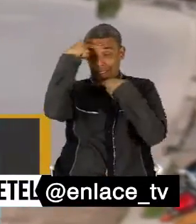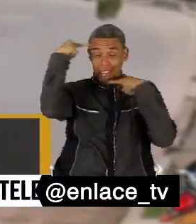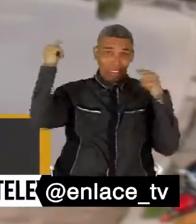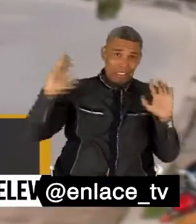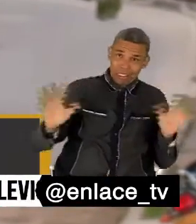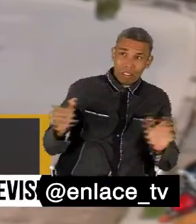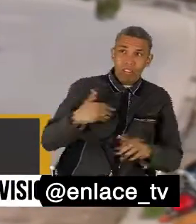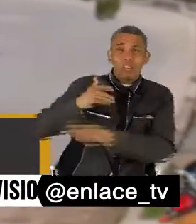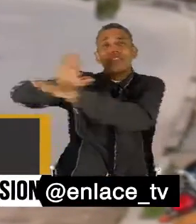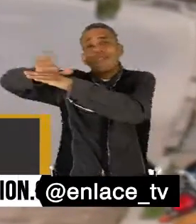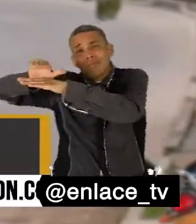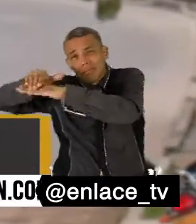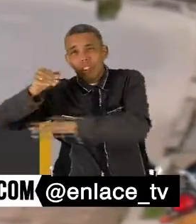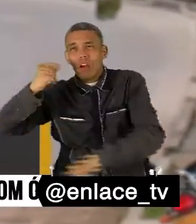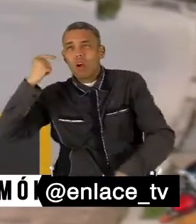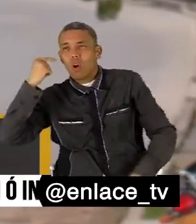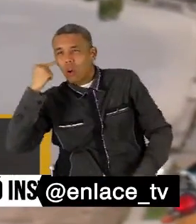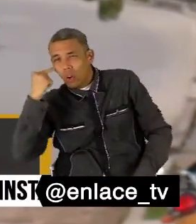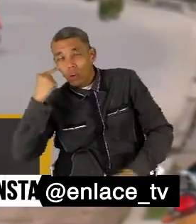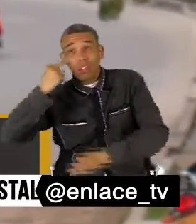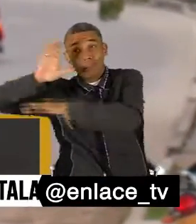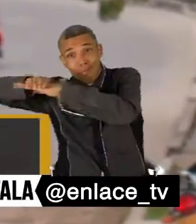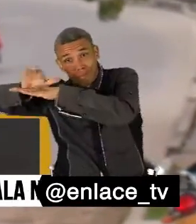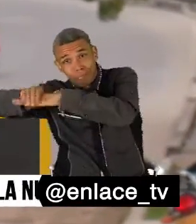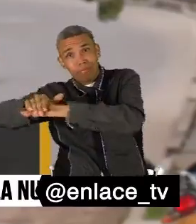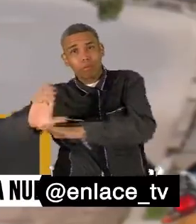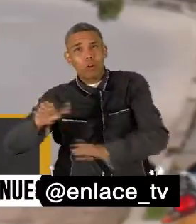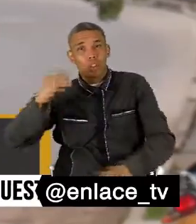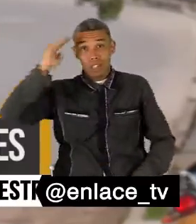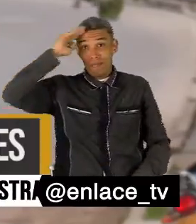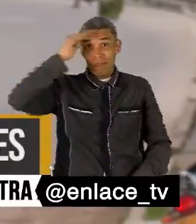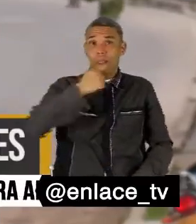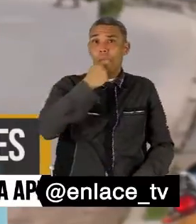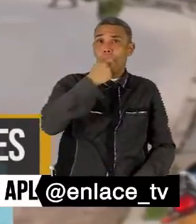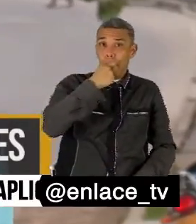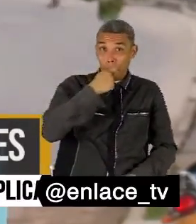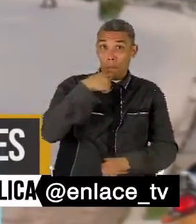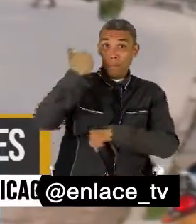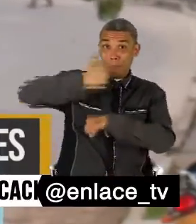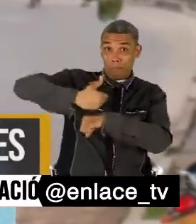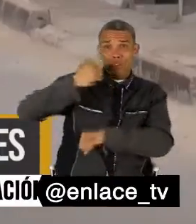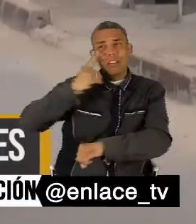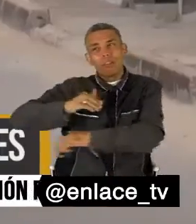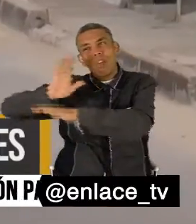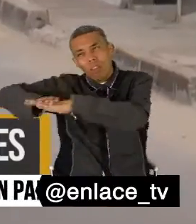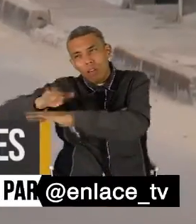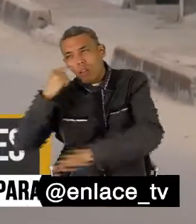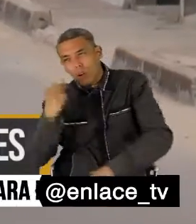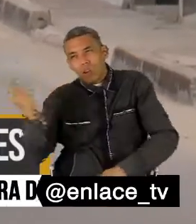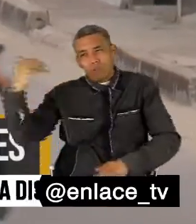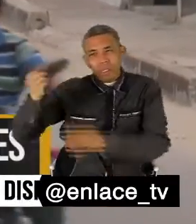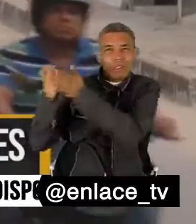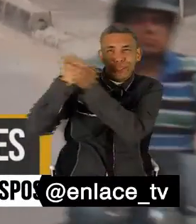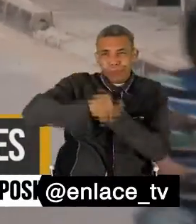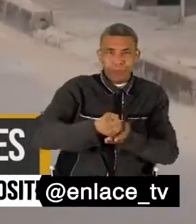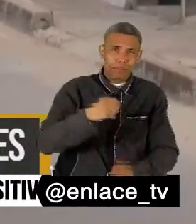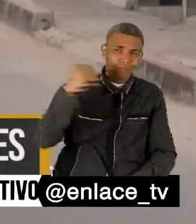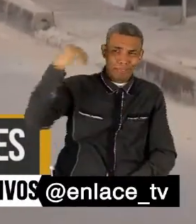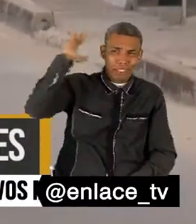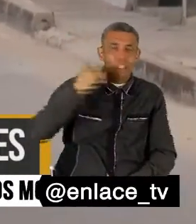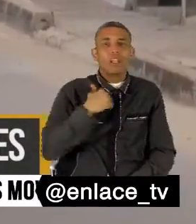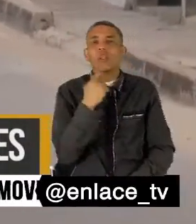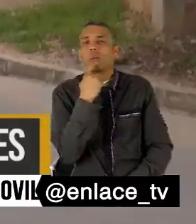la administración municipal en cabeza pues obviamente de la inspección de tránsito y transporte de Barranca Bermeja, precisamente para que se apliquen unos reductores